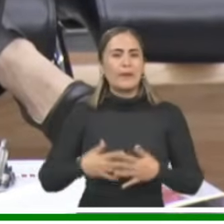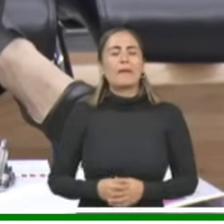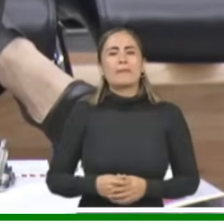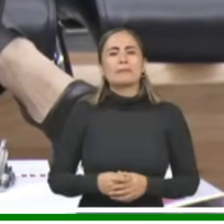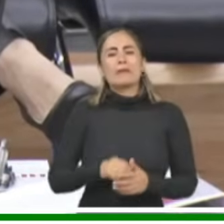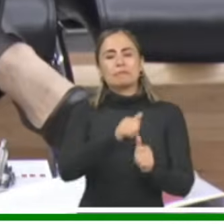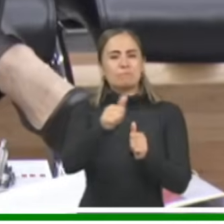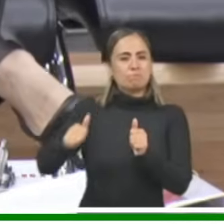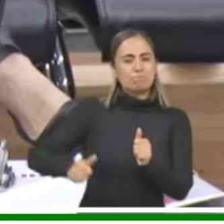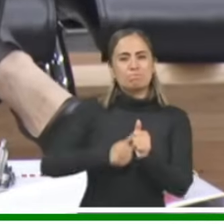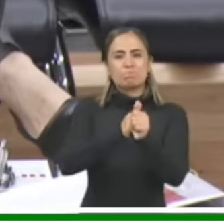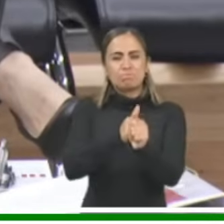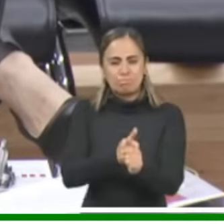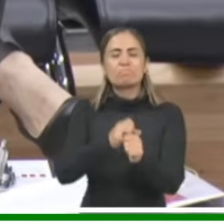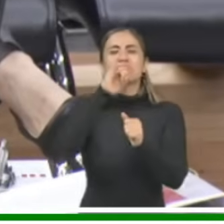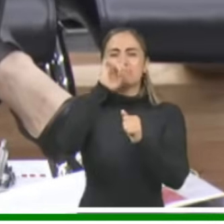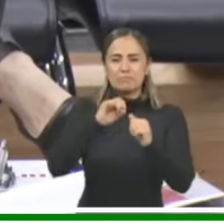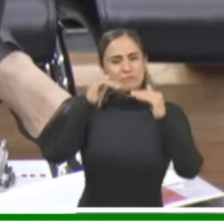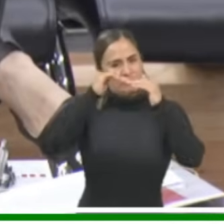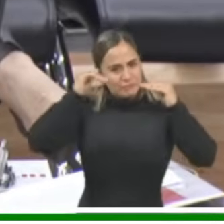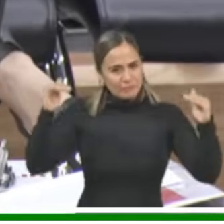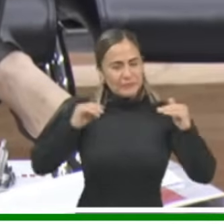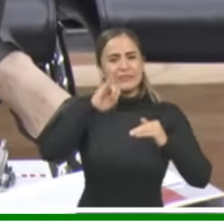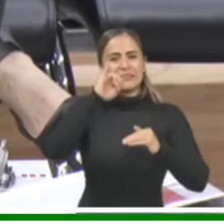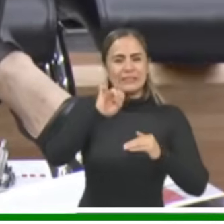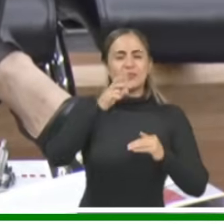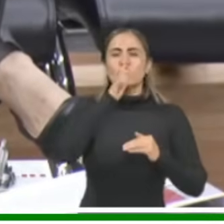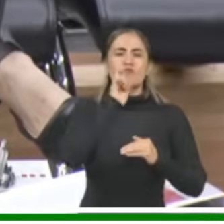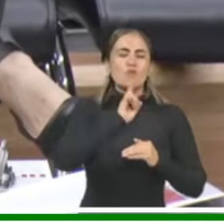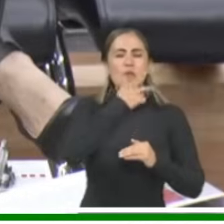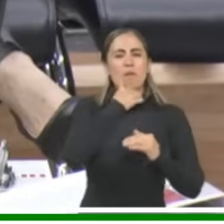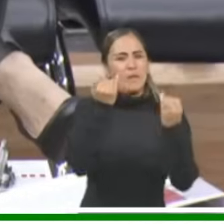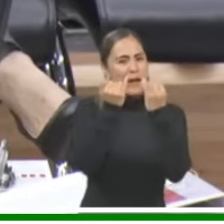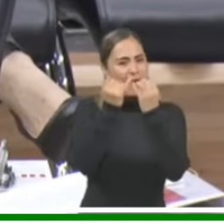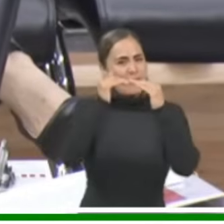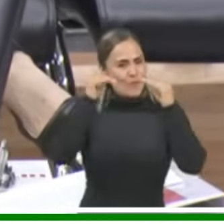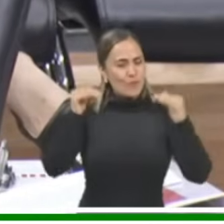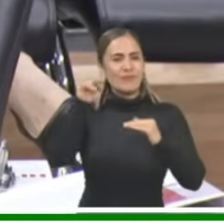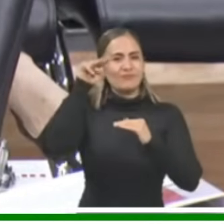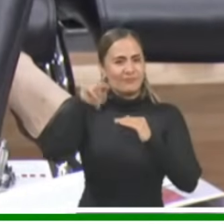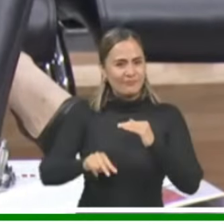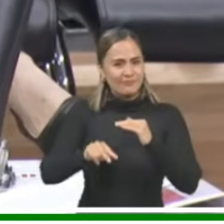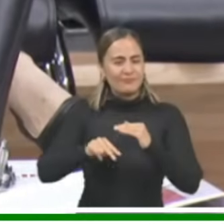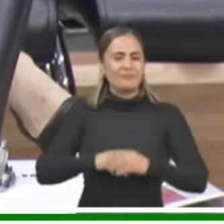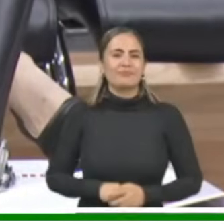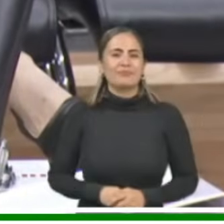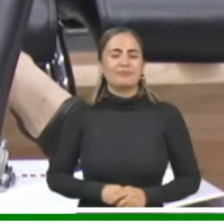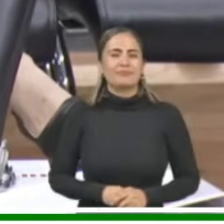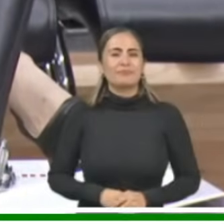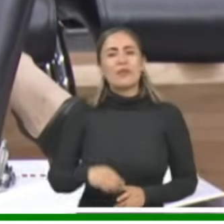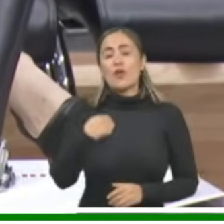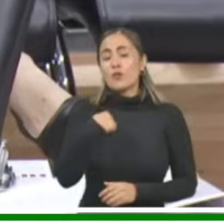nuestro respaldo a la paridad absoluta y nuestra, pues sí lo